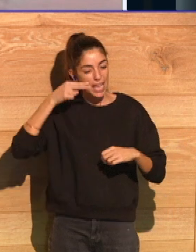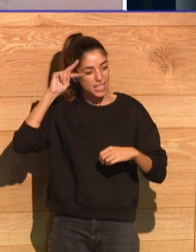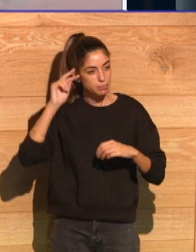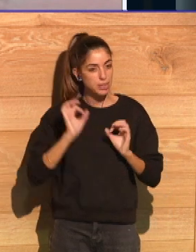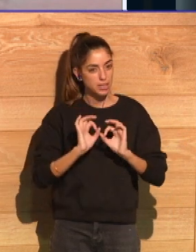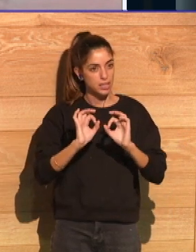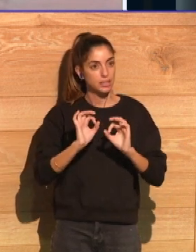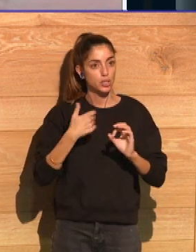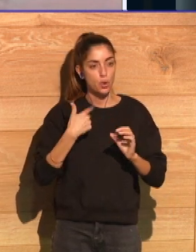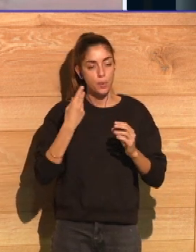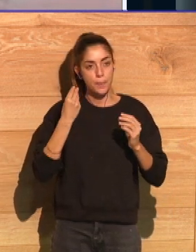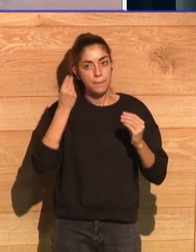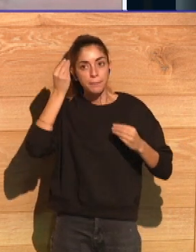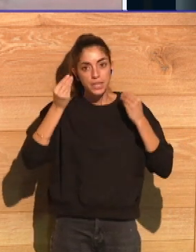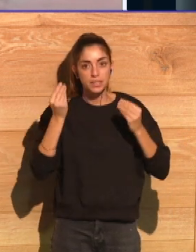esperaba volver a ellas